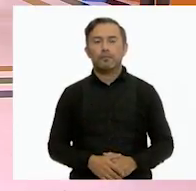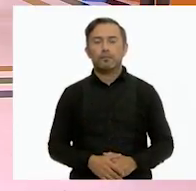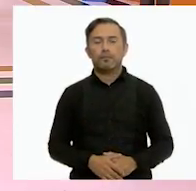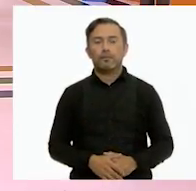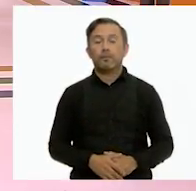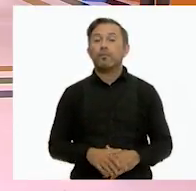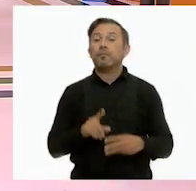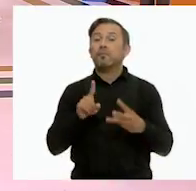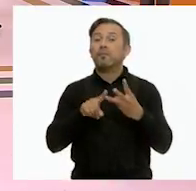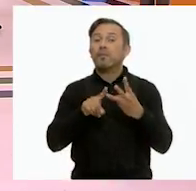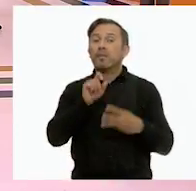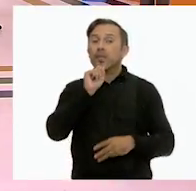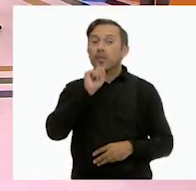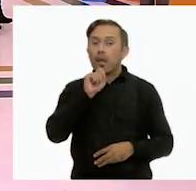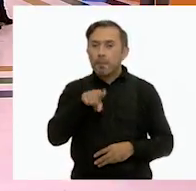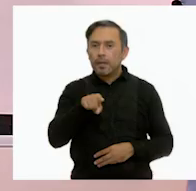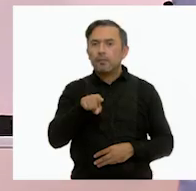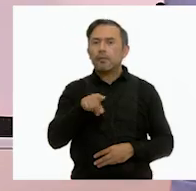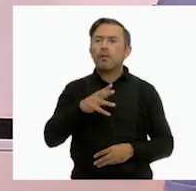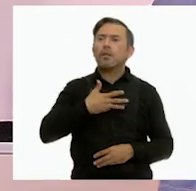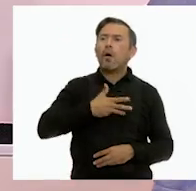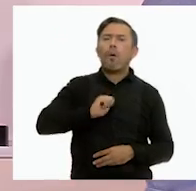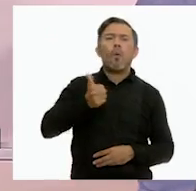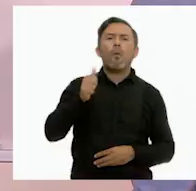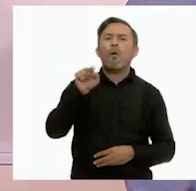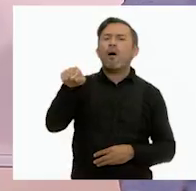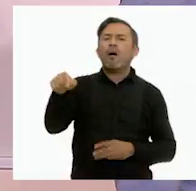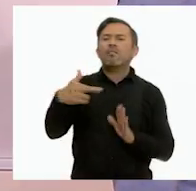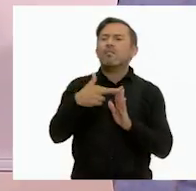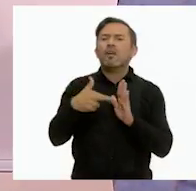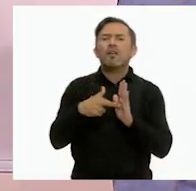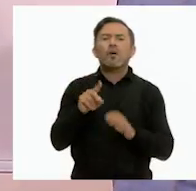También encontramos reglas